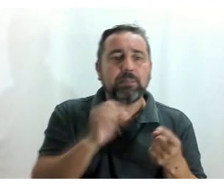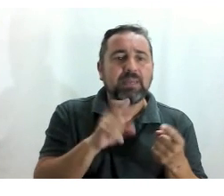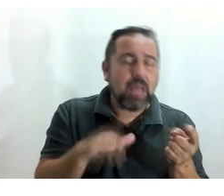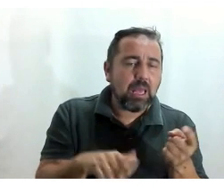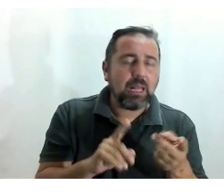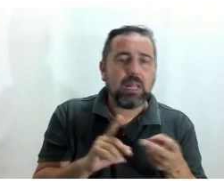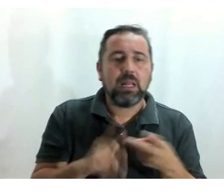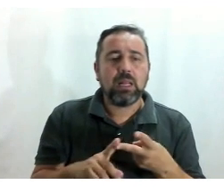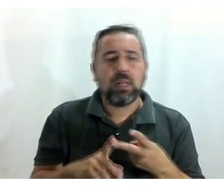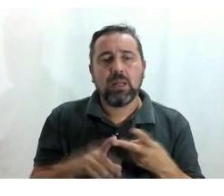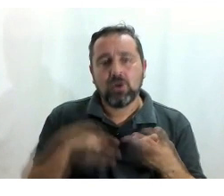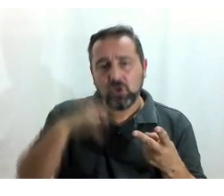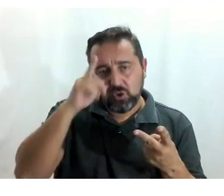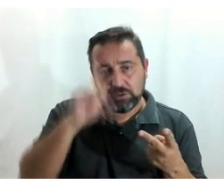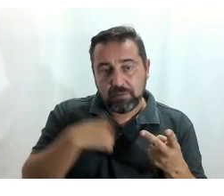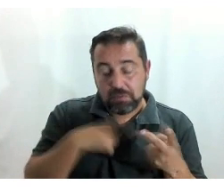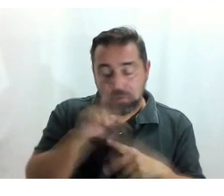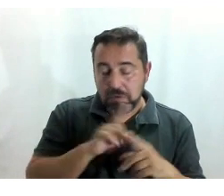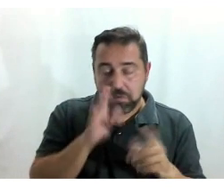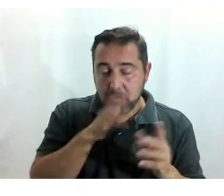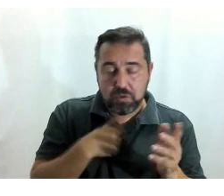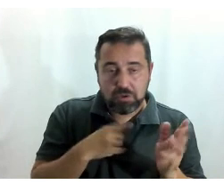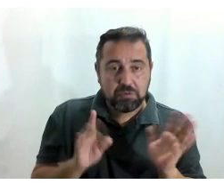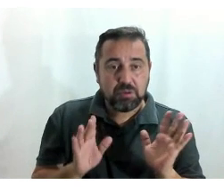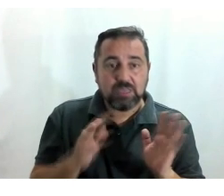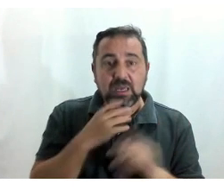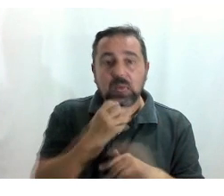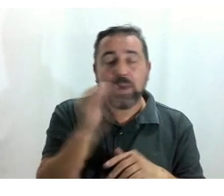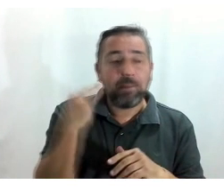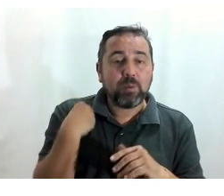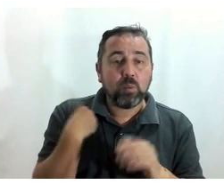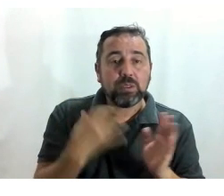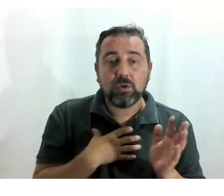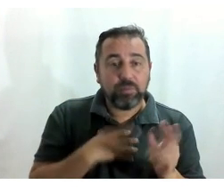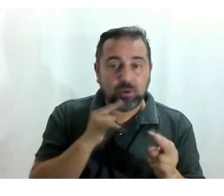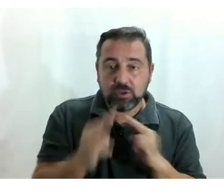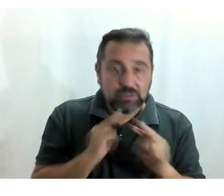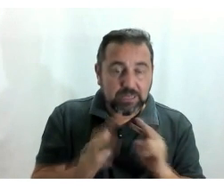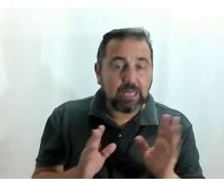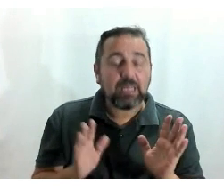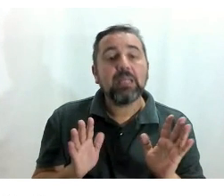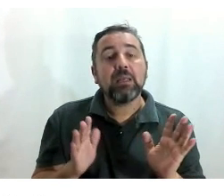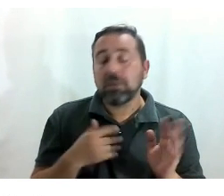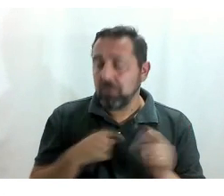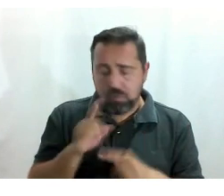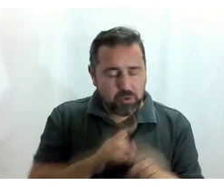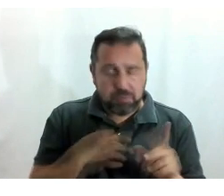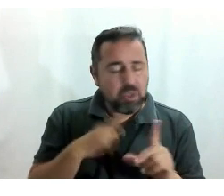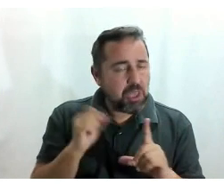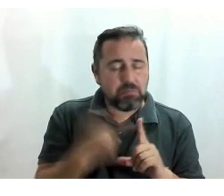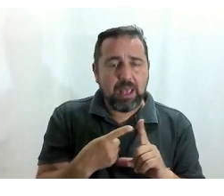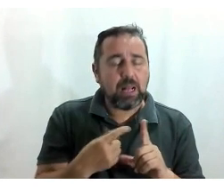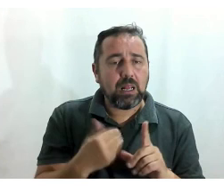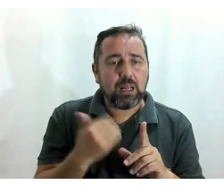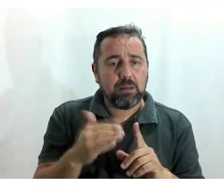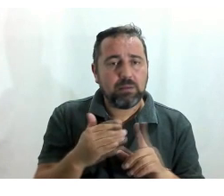y no sé si, digamos, por mí no hay problema porque había alguna pregunta que no podía contestar, por mí no hay problema en